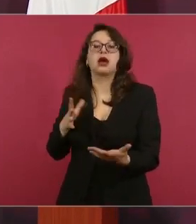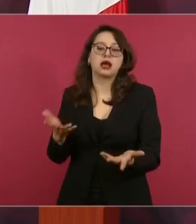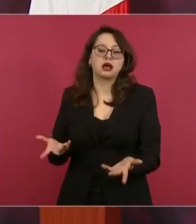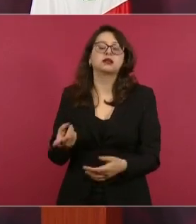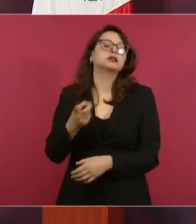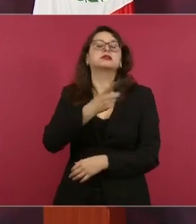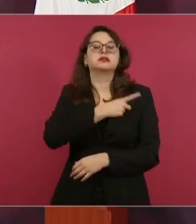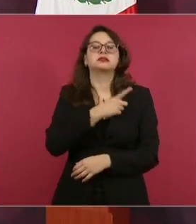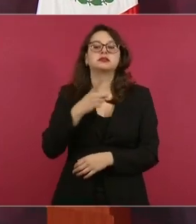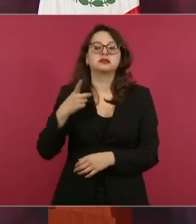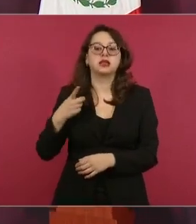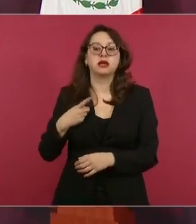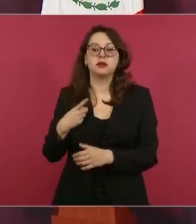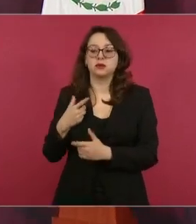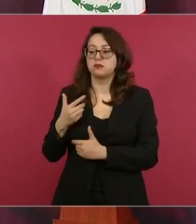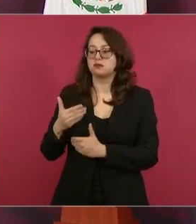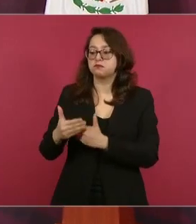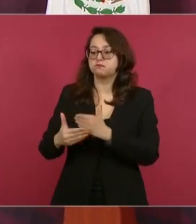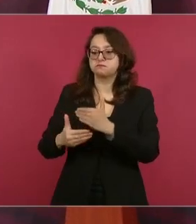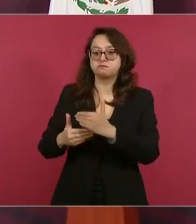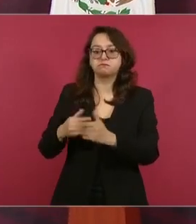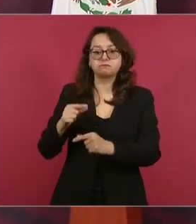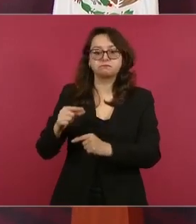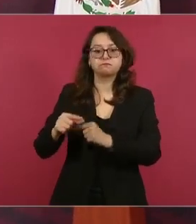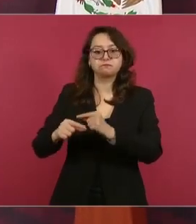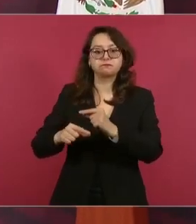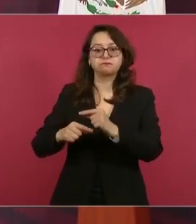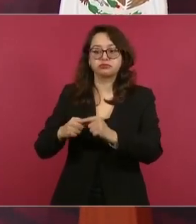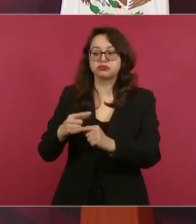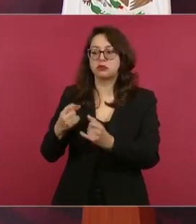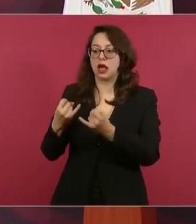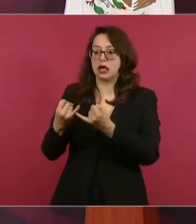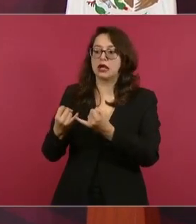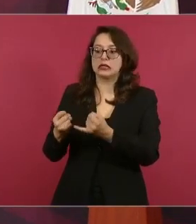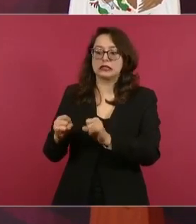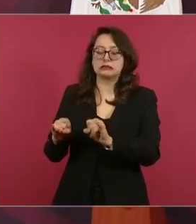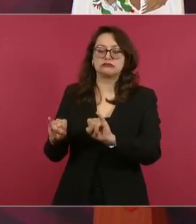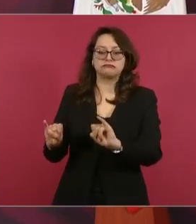en garantizar las autonomías, las independencias